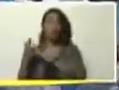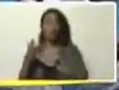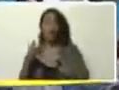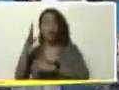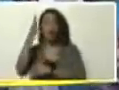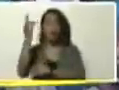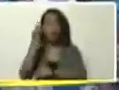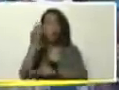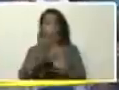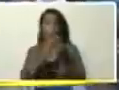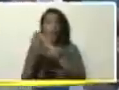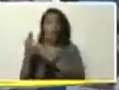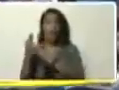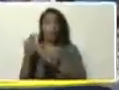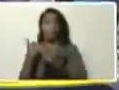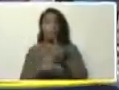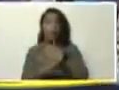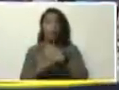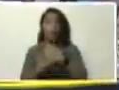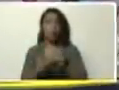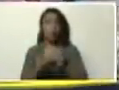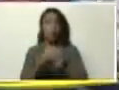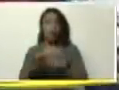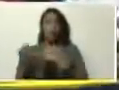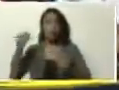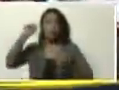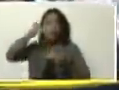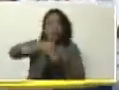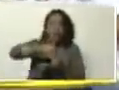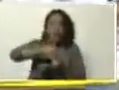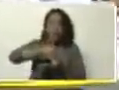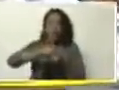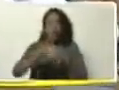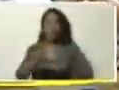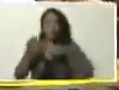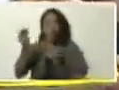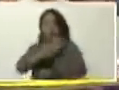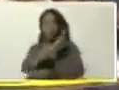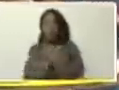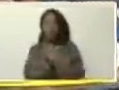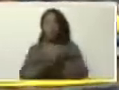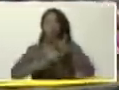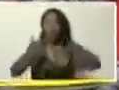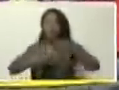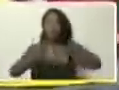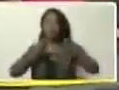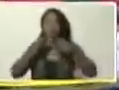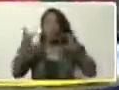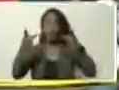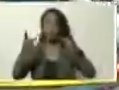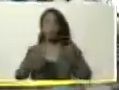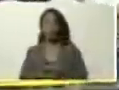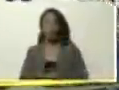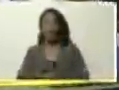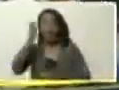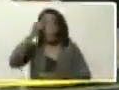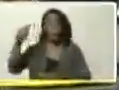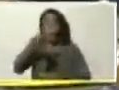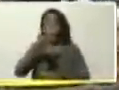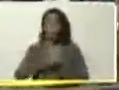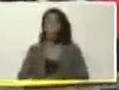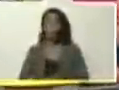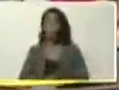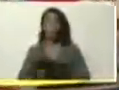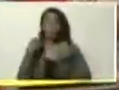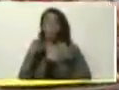consejos comunales. Vamos a descentralizar y a entregarle el poder de los servicios públicos al pueblo